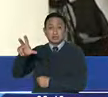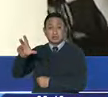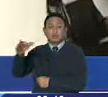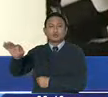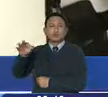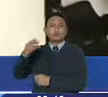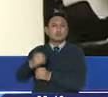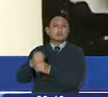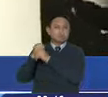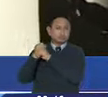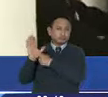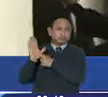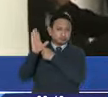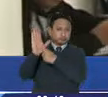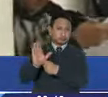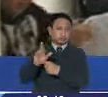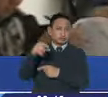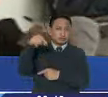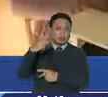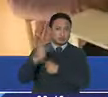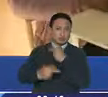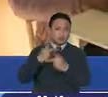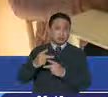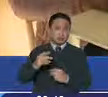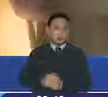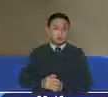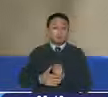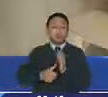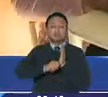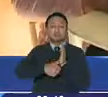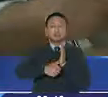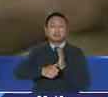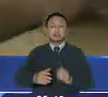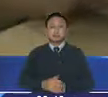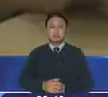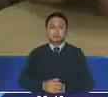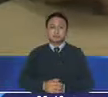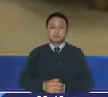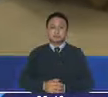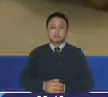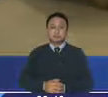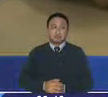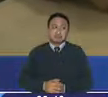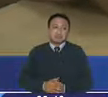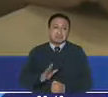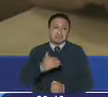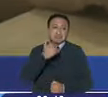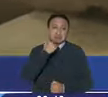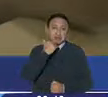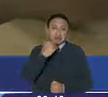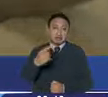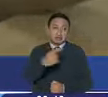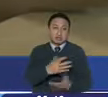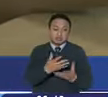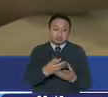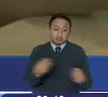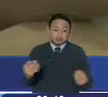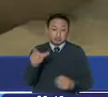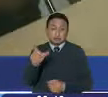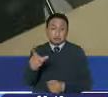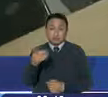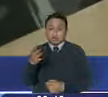debe presentar como ciudadano en este proceso es la cédula de identidad. Pero si por algún motivo a usted se le extravió o el documento